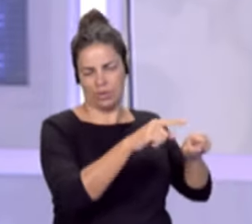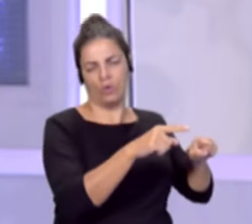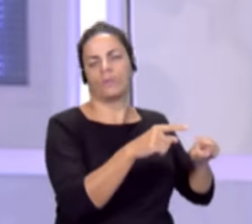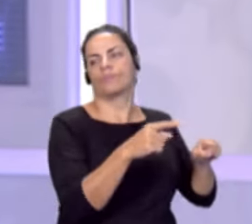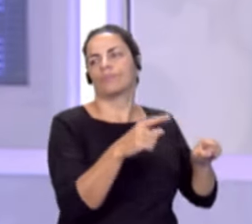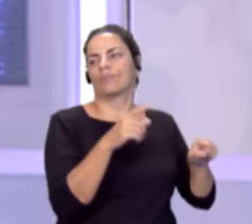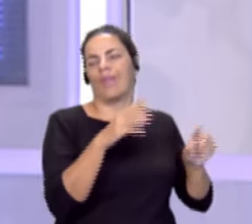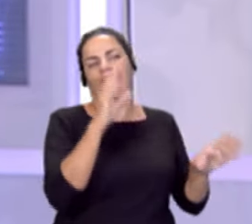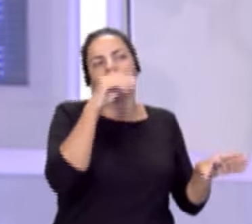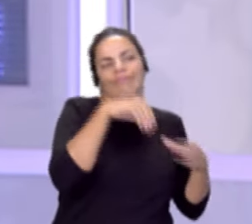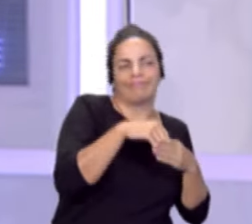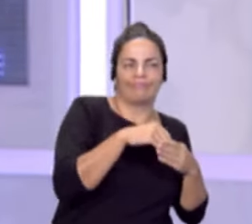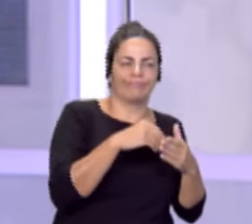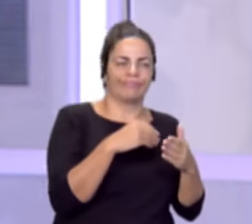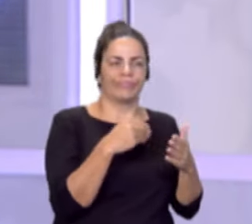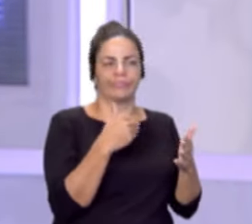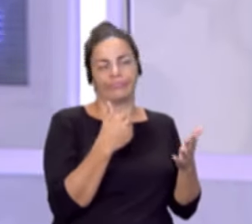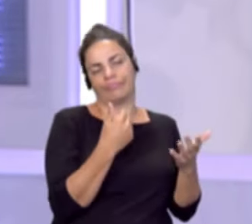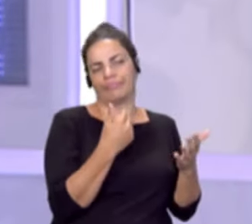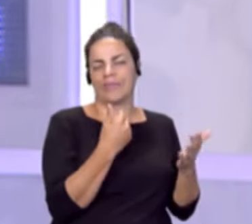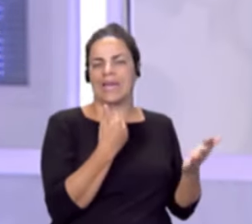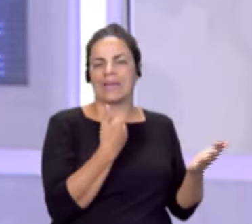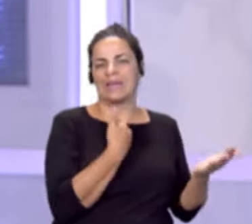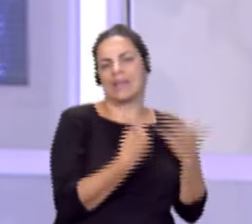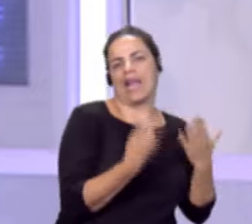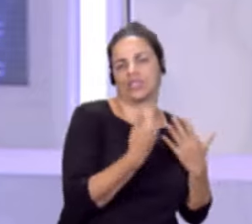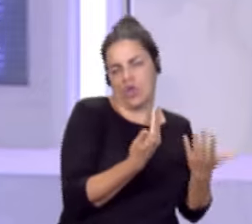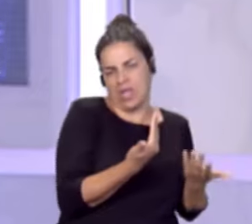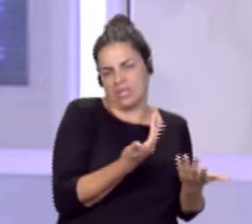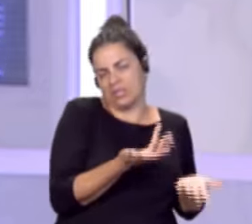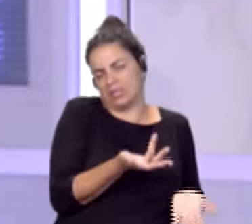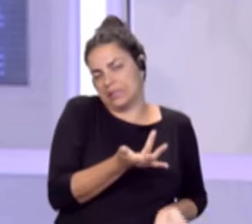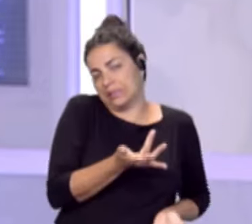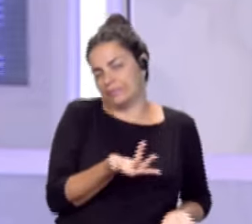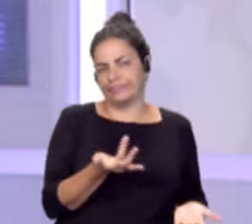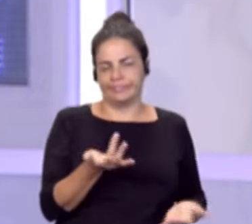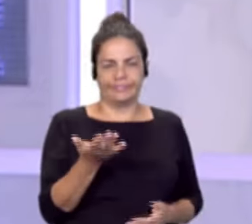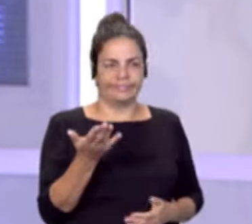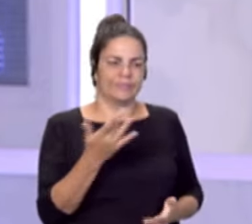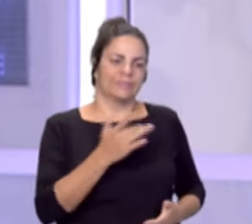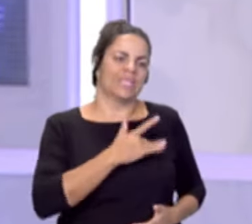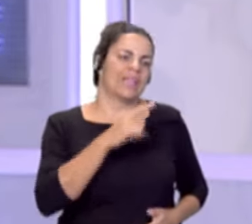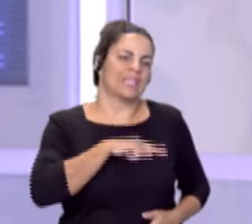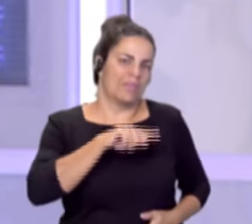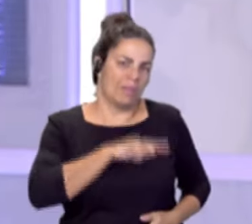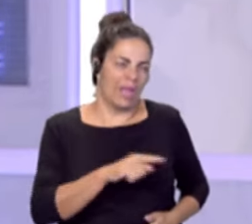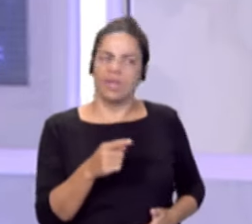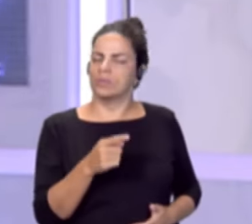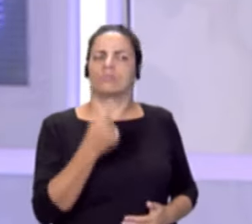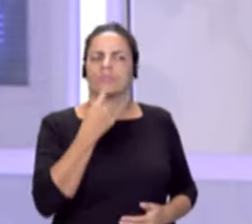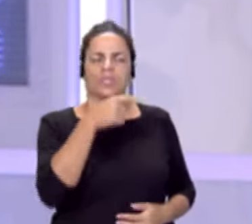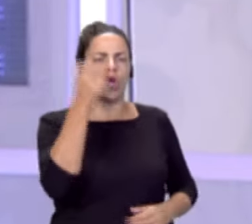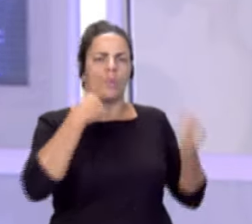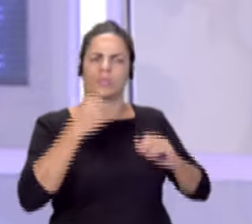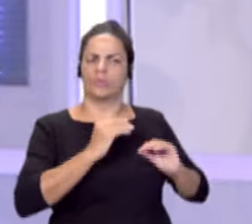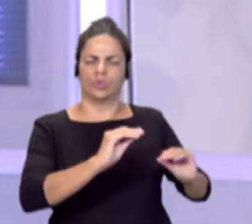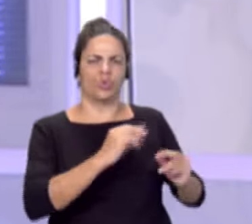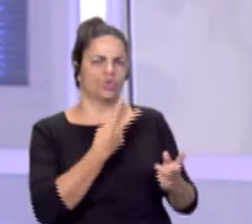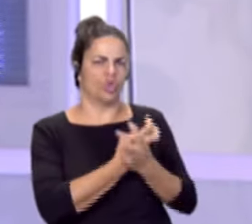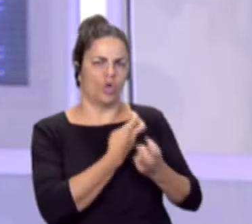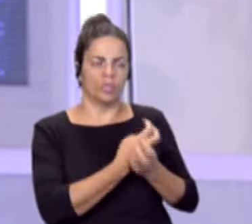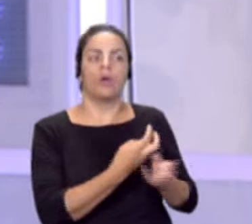relaciones sentimentales, por llamarlas de alguna forma, con comportamientos muy tóxicos, sino que además parece que ya ha habido un caso de denuncia. Y el tema es